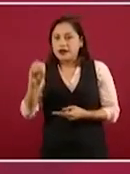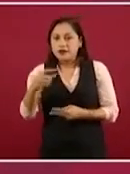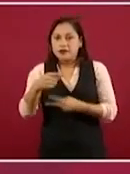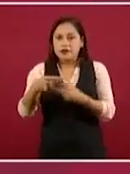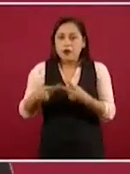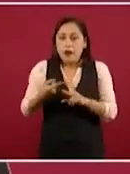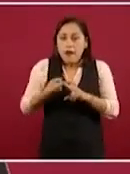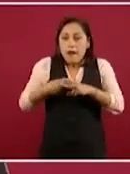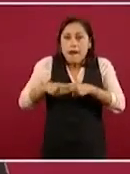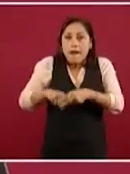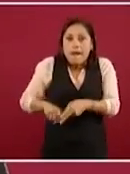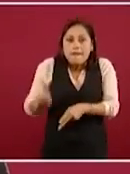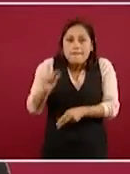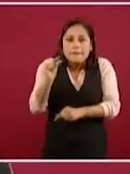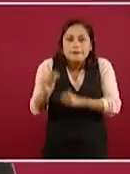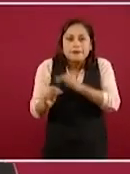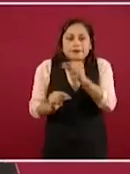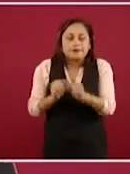demás,